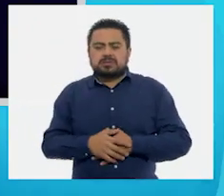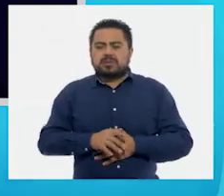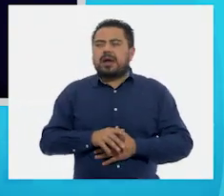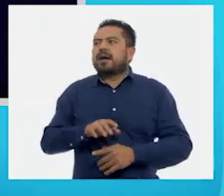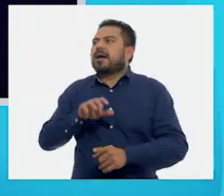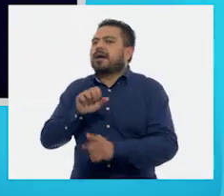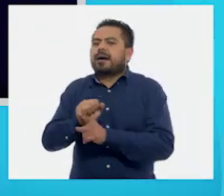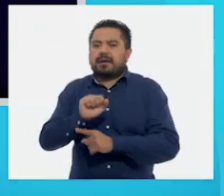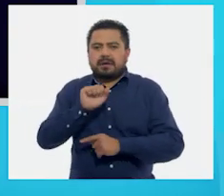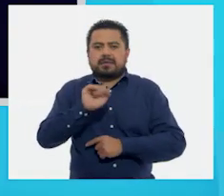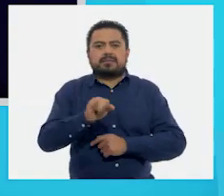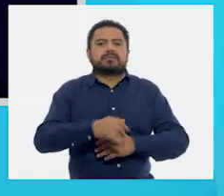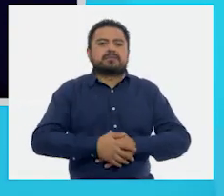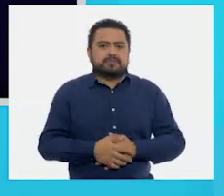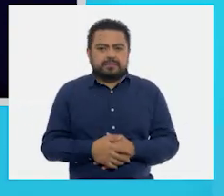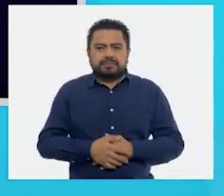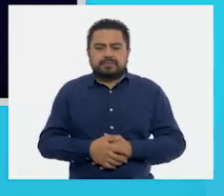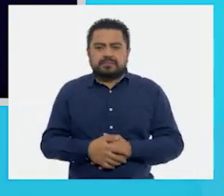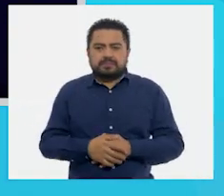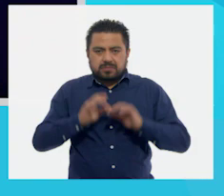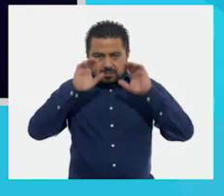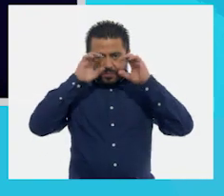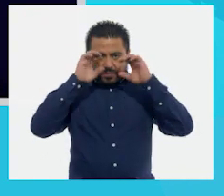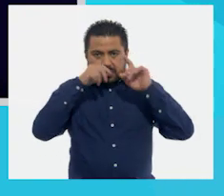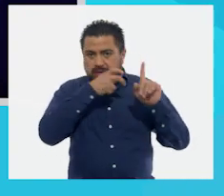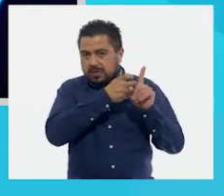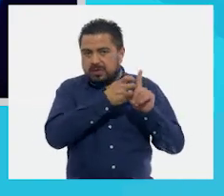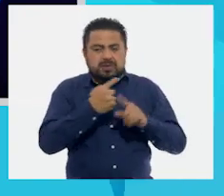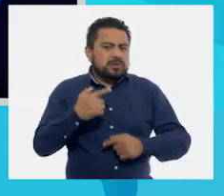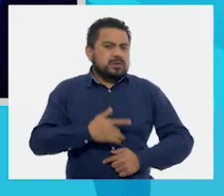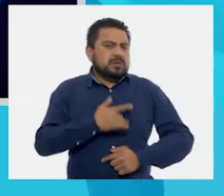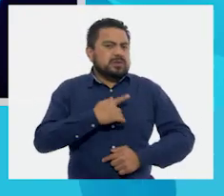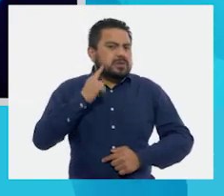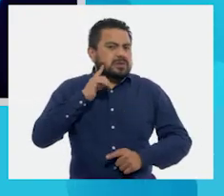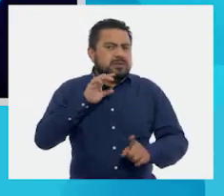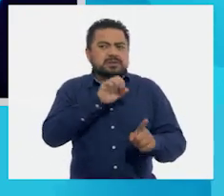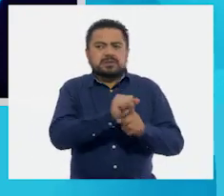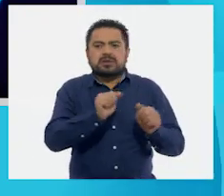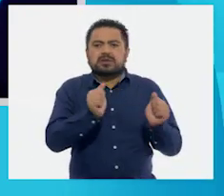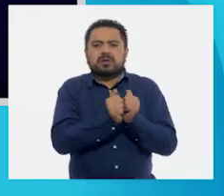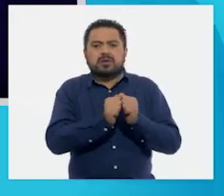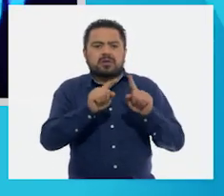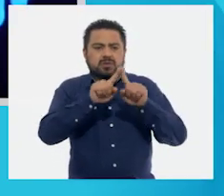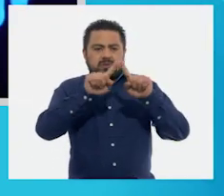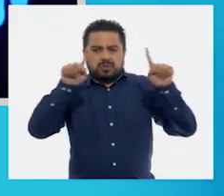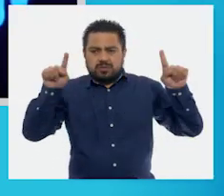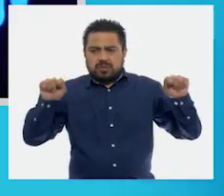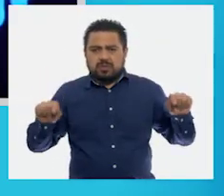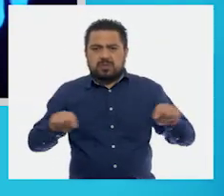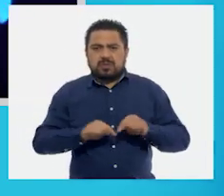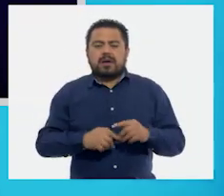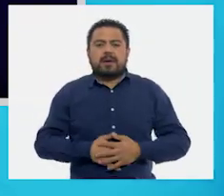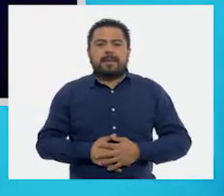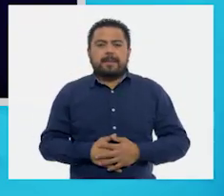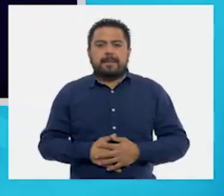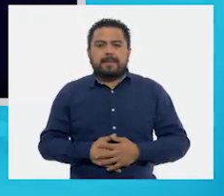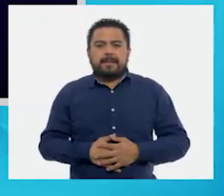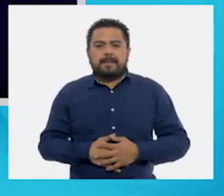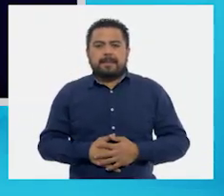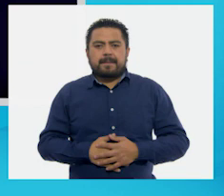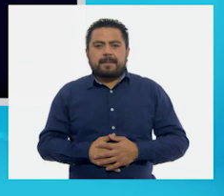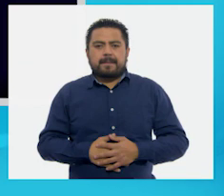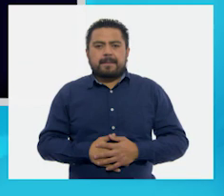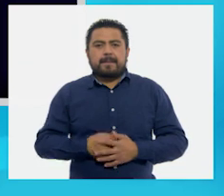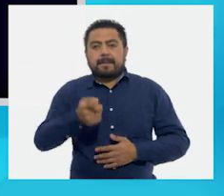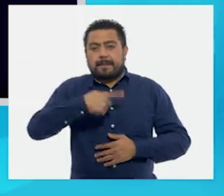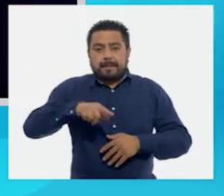Adivinaste, es un búho. Este sonido lo vamos a marcar con un cuadrado. Pon atención